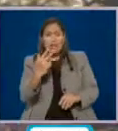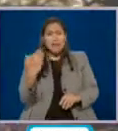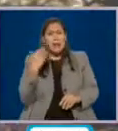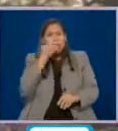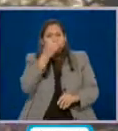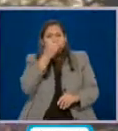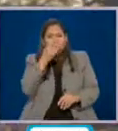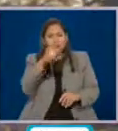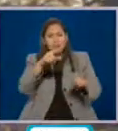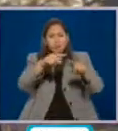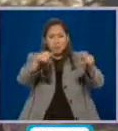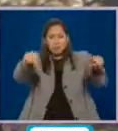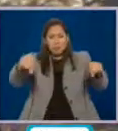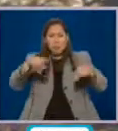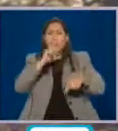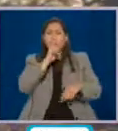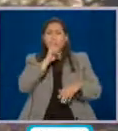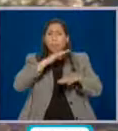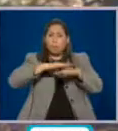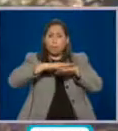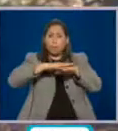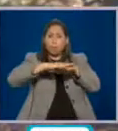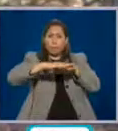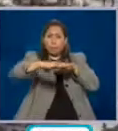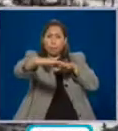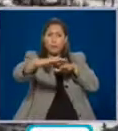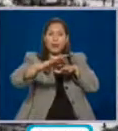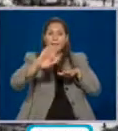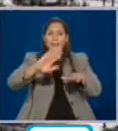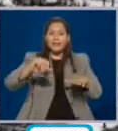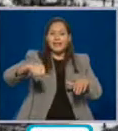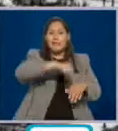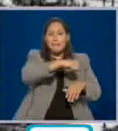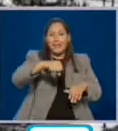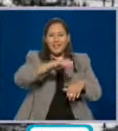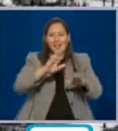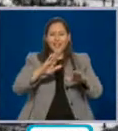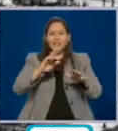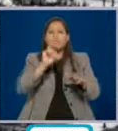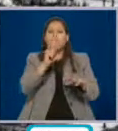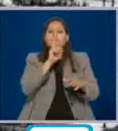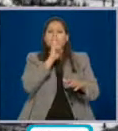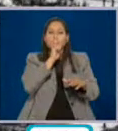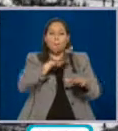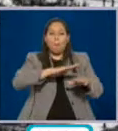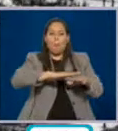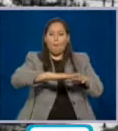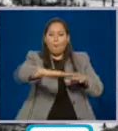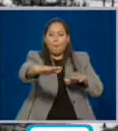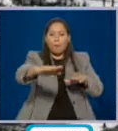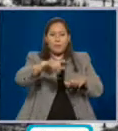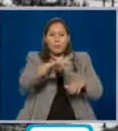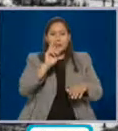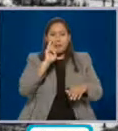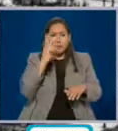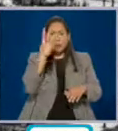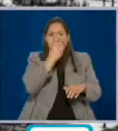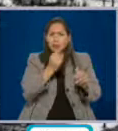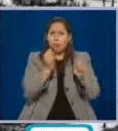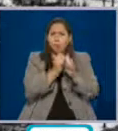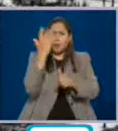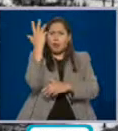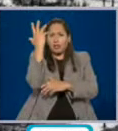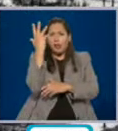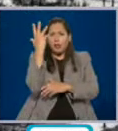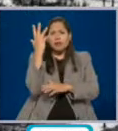apariencia que tiene ahorita, ¿no? Plano, absolutamente. Una plancha. Con la famosa plancha del Zócalo y esta bandera monumental. Mira, ahí se veía en medio. bonito con los arbolitos, Hasta, ¿eh?